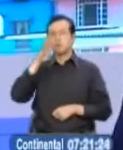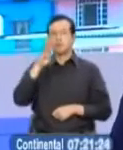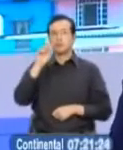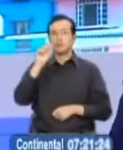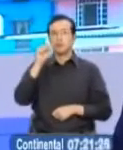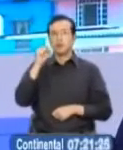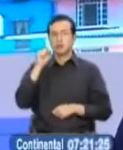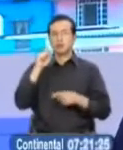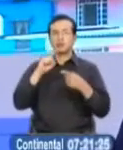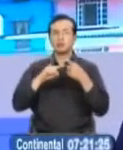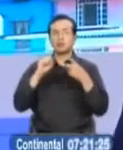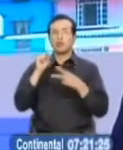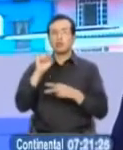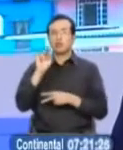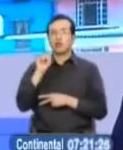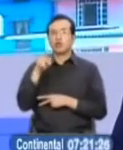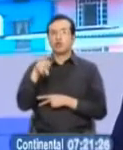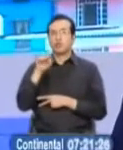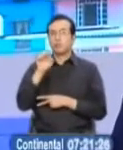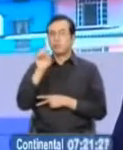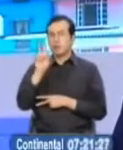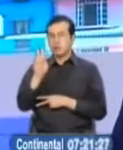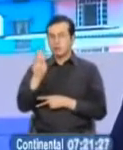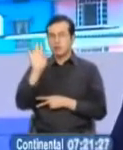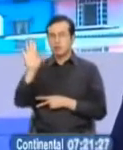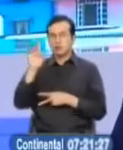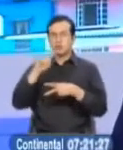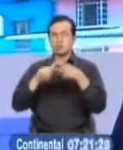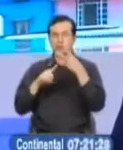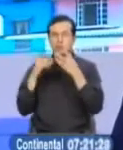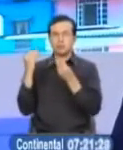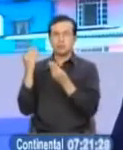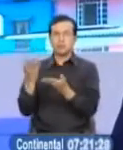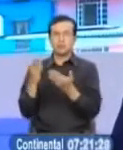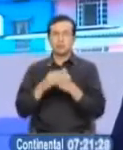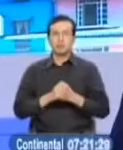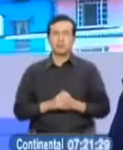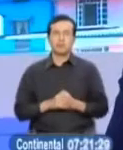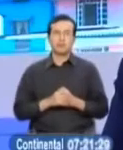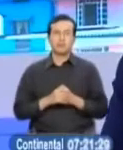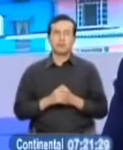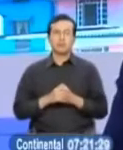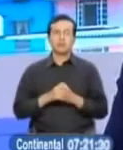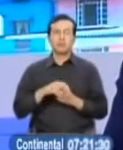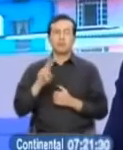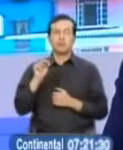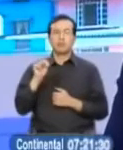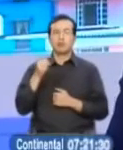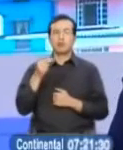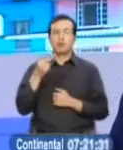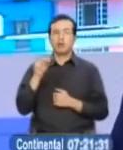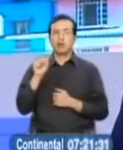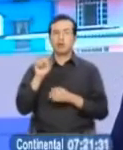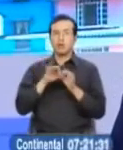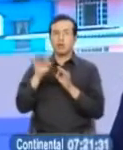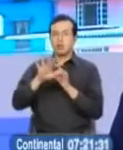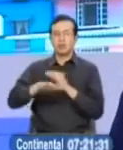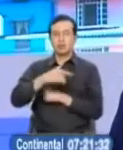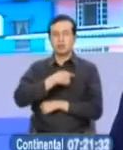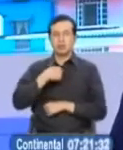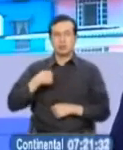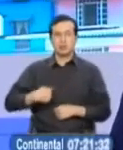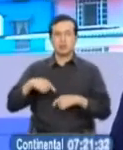y Sinopec, el consorcio. Entregamos en Nanhai, en Cantón, China, a